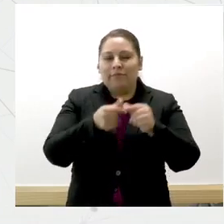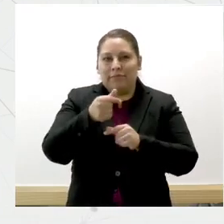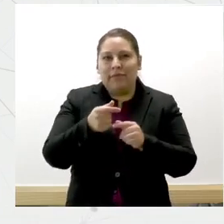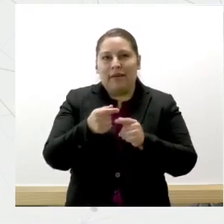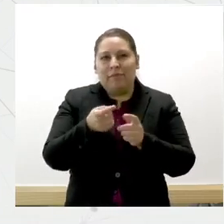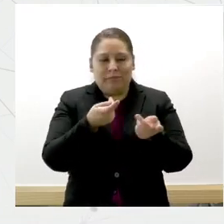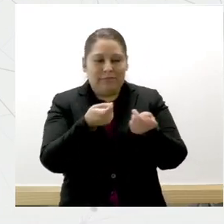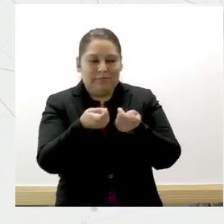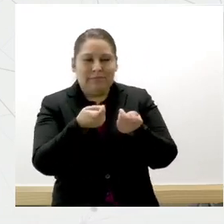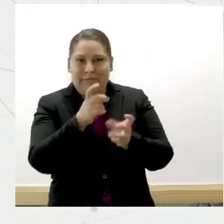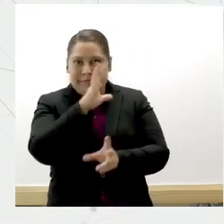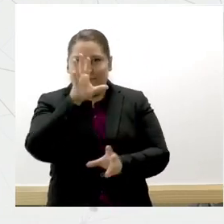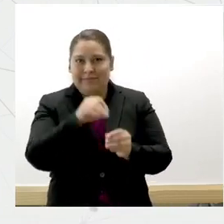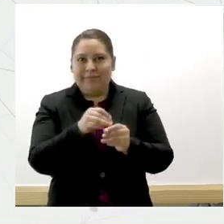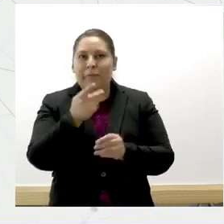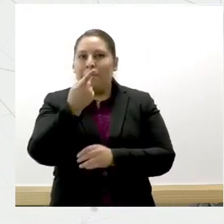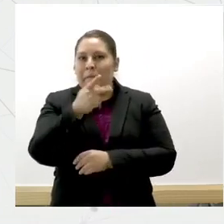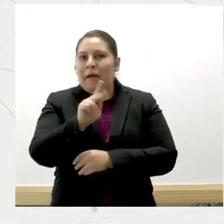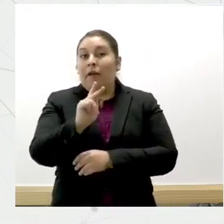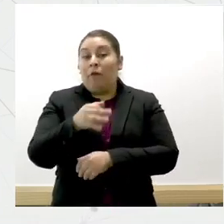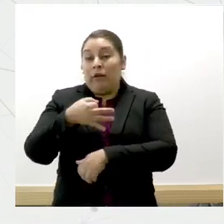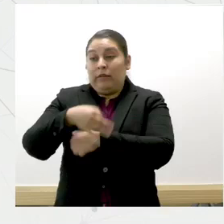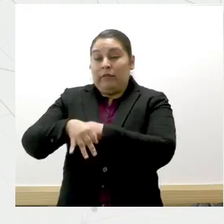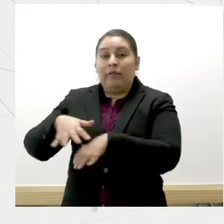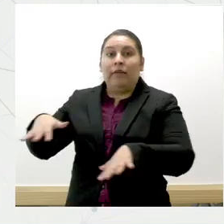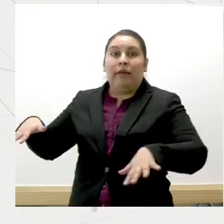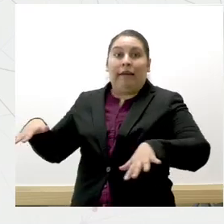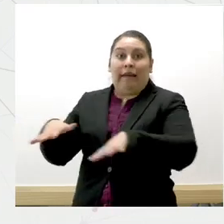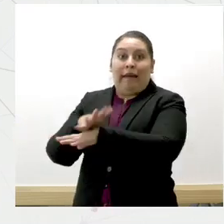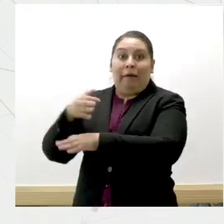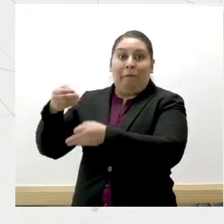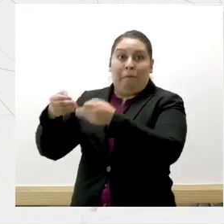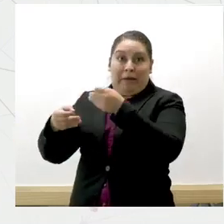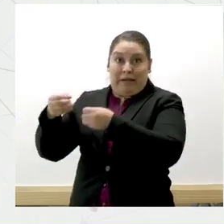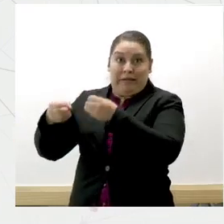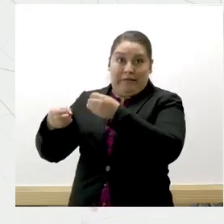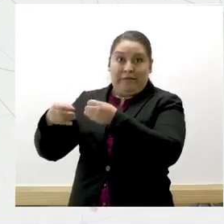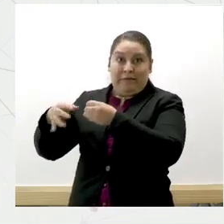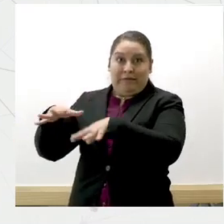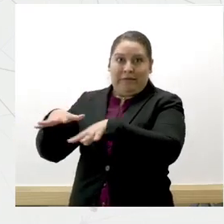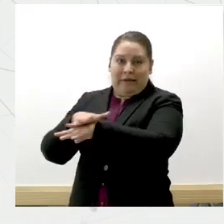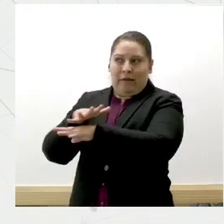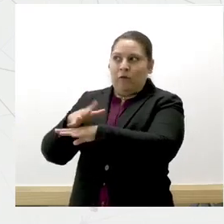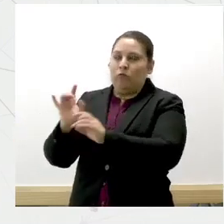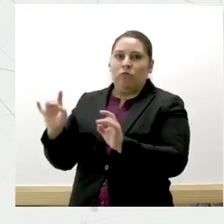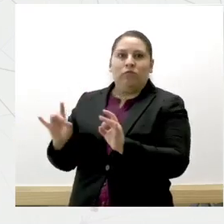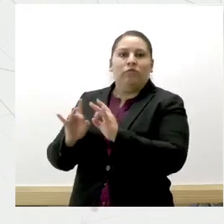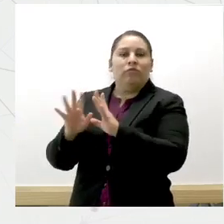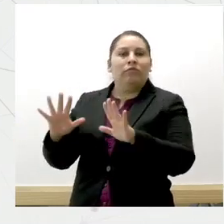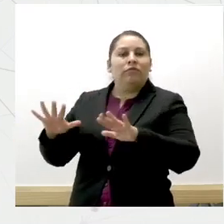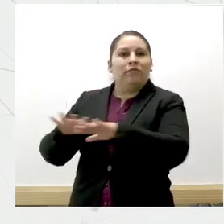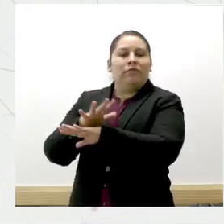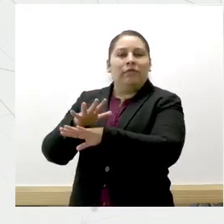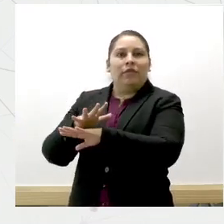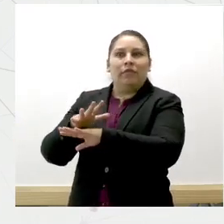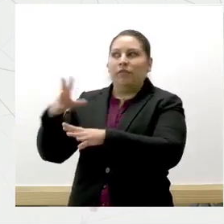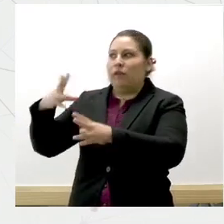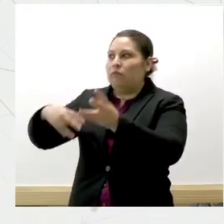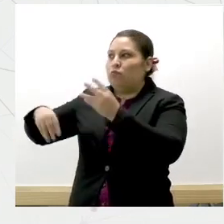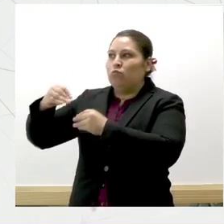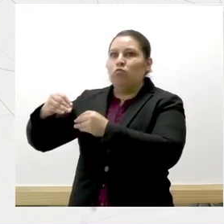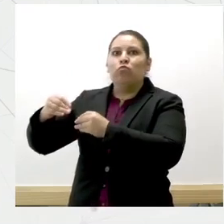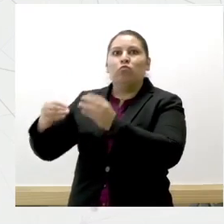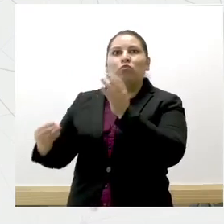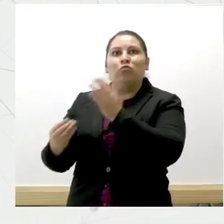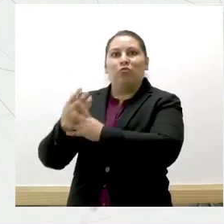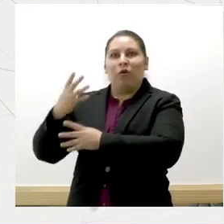recientemente hemos cambiado de ministro y ustedes ya saben que lo que es que cambie de repente, pues la persona que ocupa la cartera ministerial,